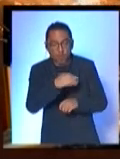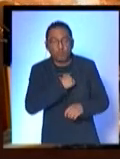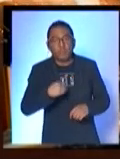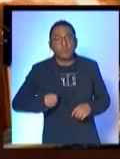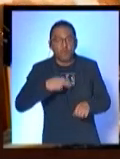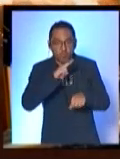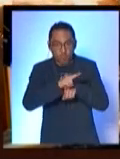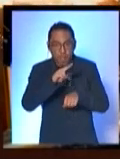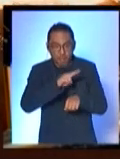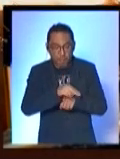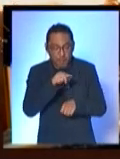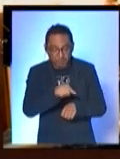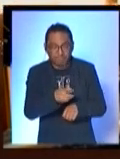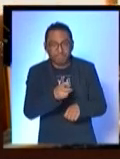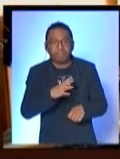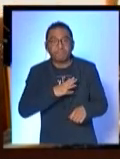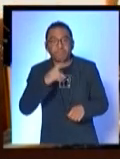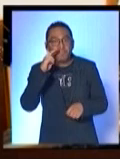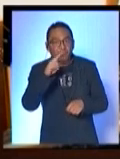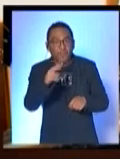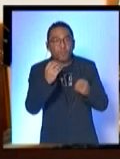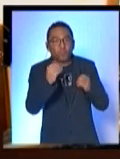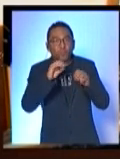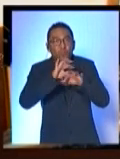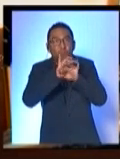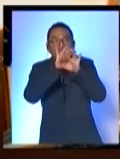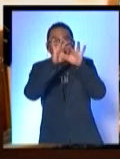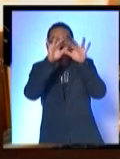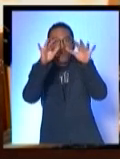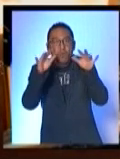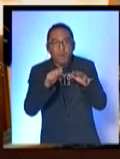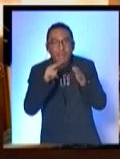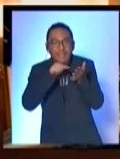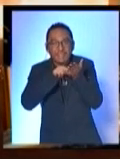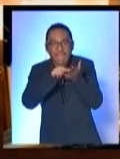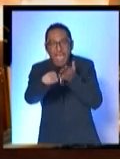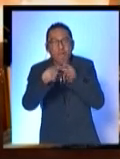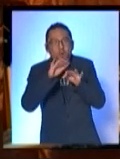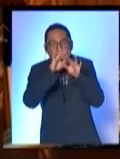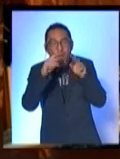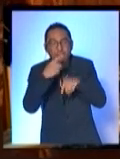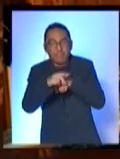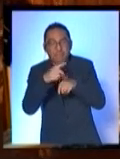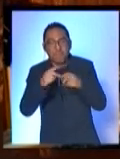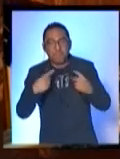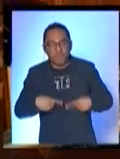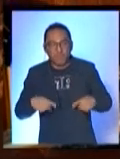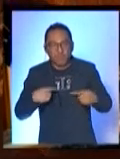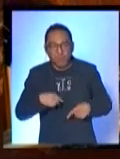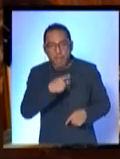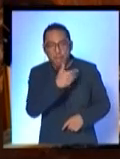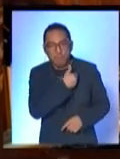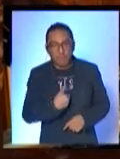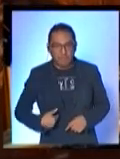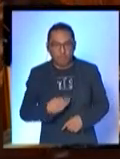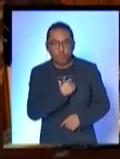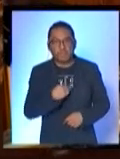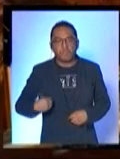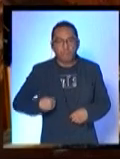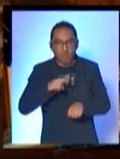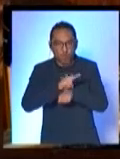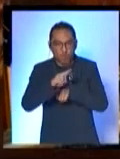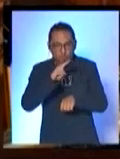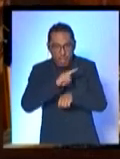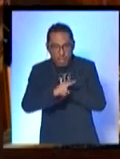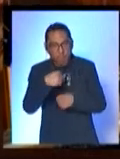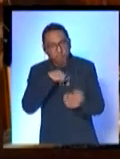de Uruapan, bajo una densa capa de humo que por supuesto afecta a la población. Y bueno, platicamos con el presidente municipal de Uruapan, Luis Manuel